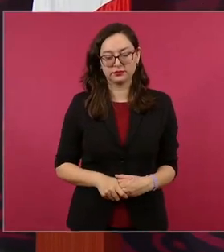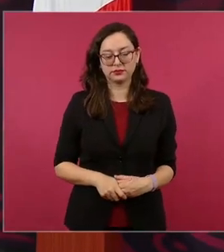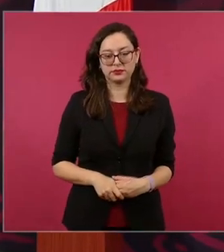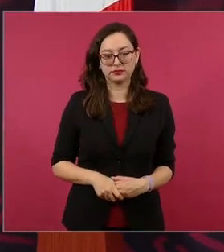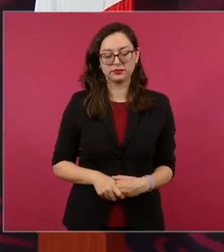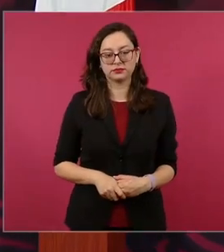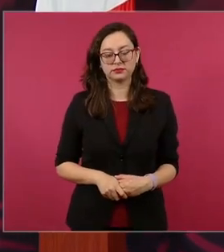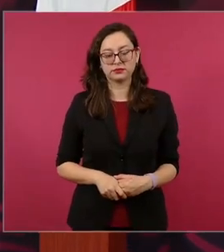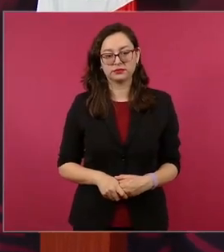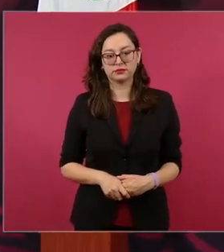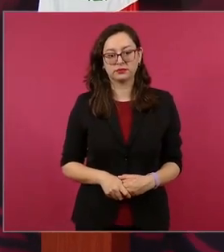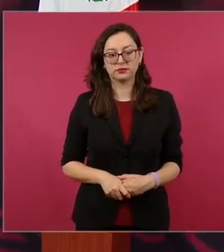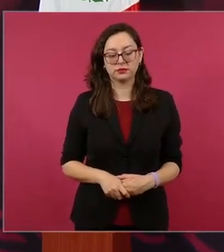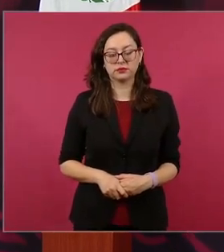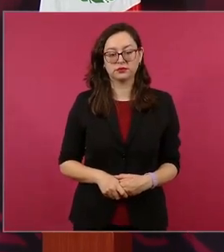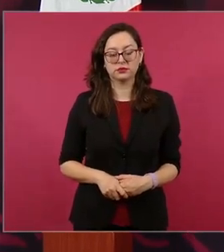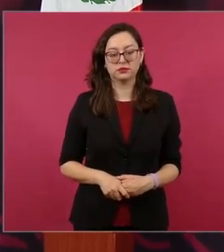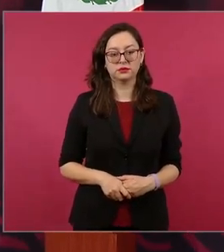Se usaba para